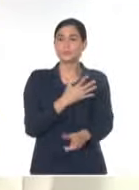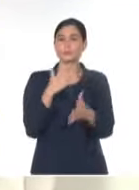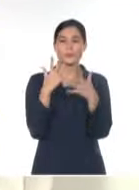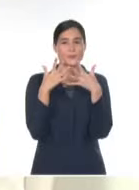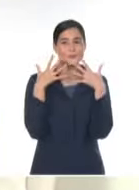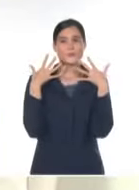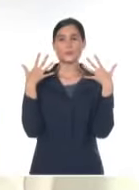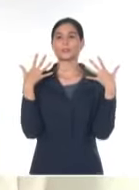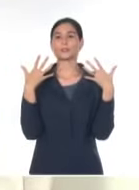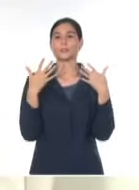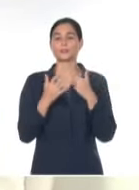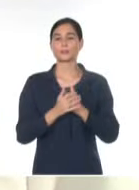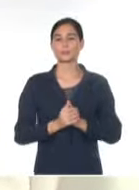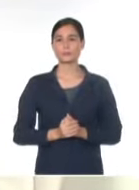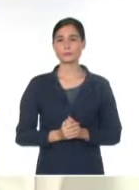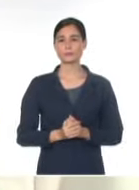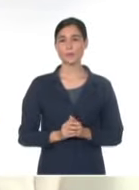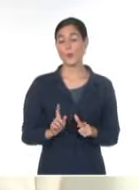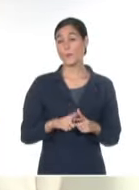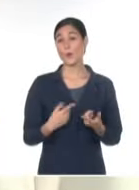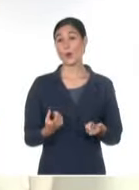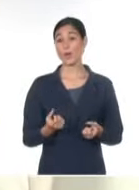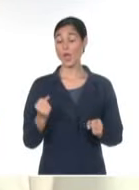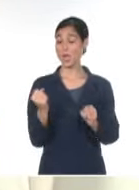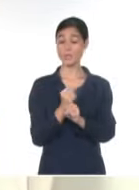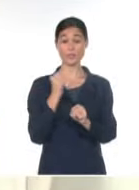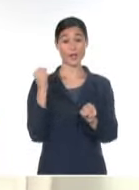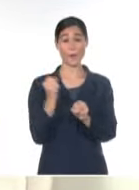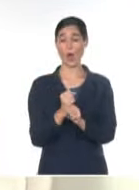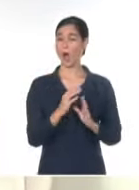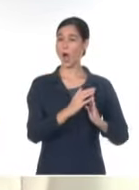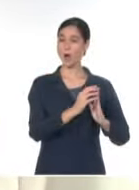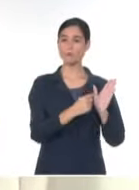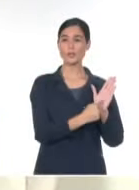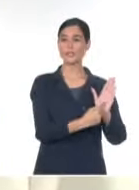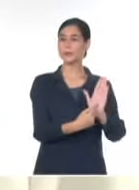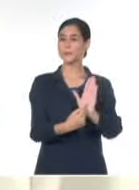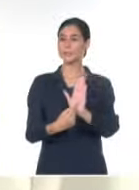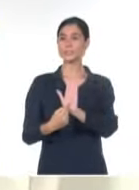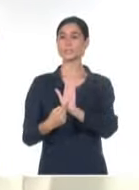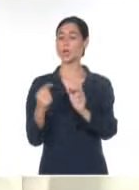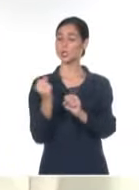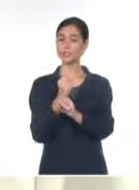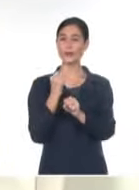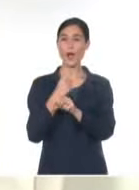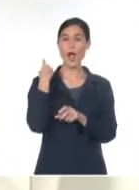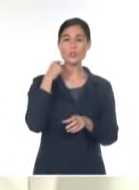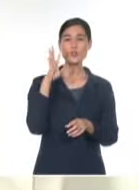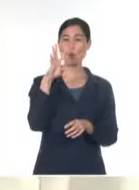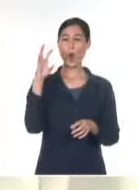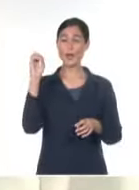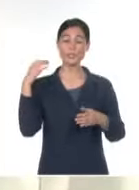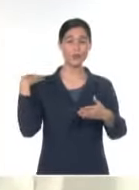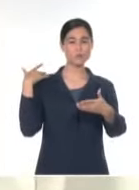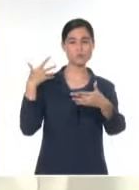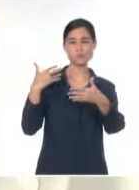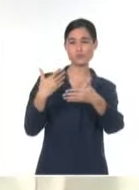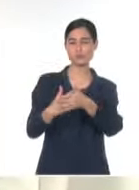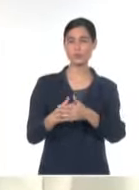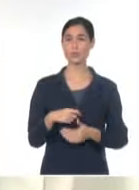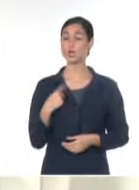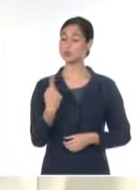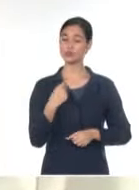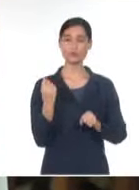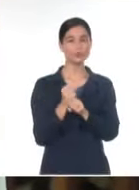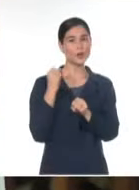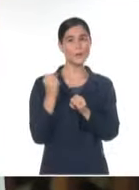Lázaro Peña, porque bueno, prácticamente hemos representado a los trabajadores durante más de 40 años, que para nosotros es un estímulo y además